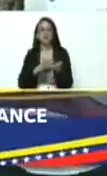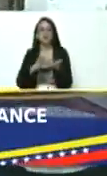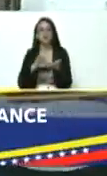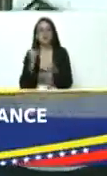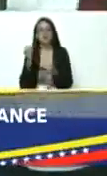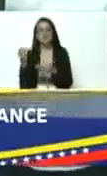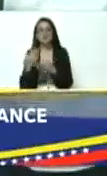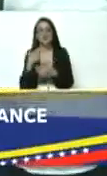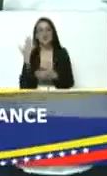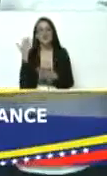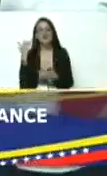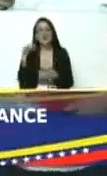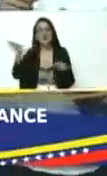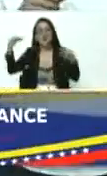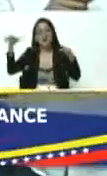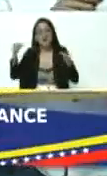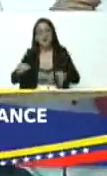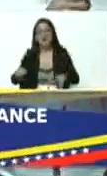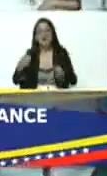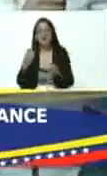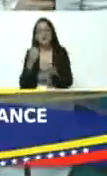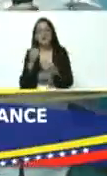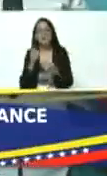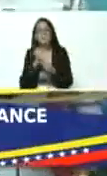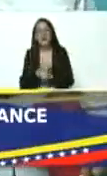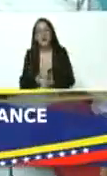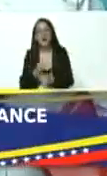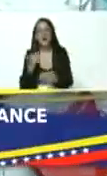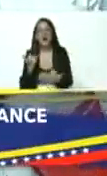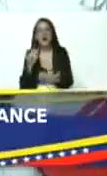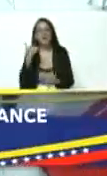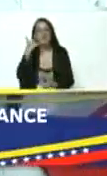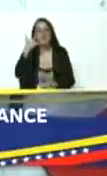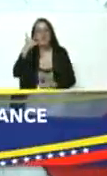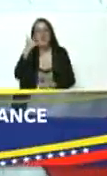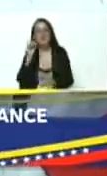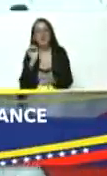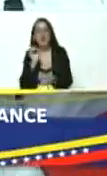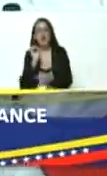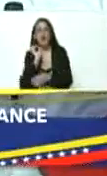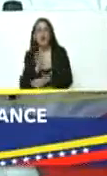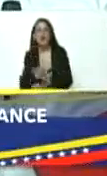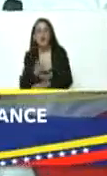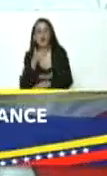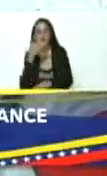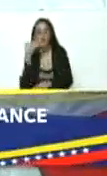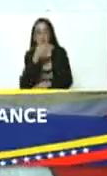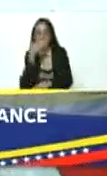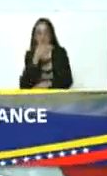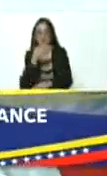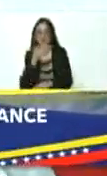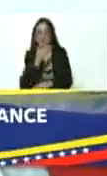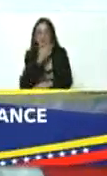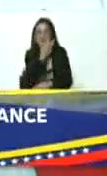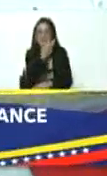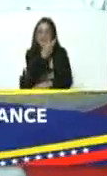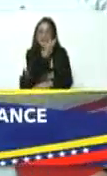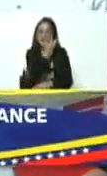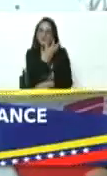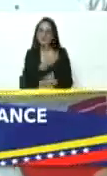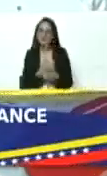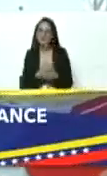bueno, ya no es como los métodos de antes que había que esperar los líquidos reveladores. Claro, que lo da en el teléfono. Lo puedes llevar en el teléfono. Y en el teléfono lo lleva y